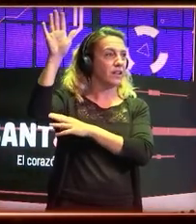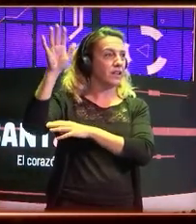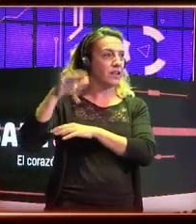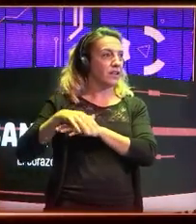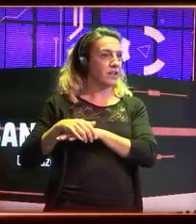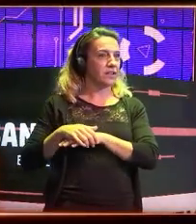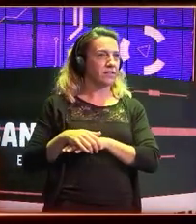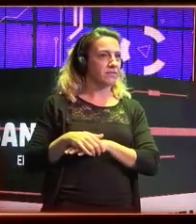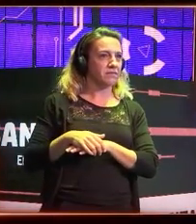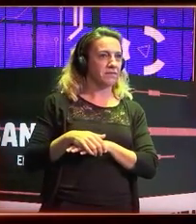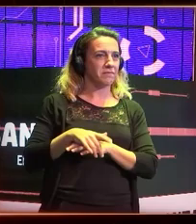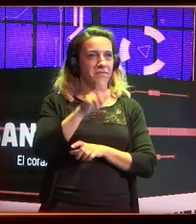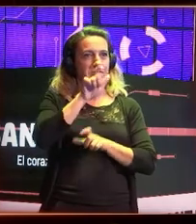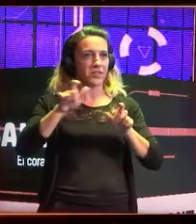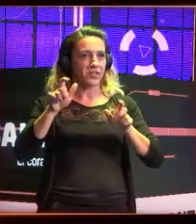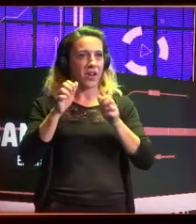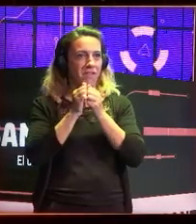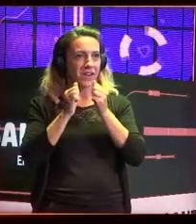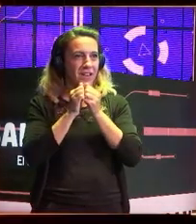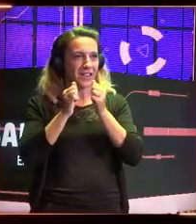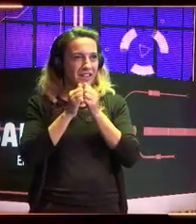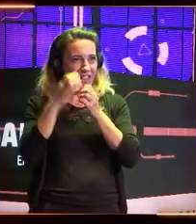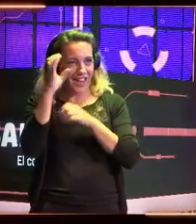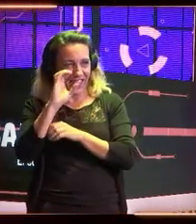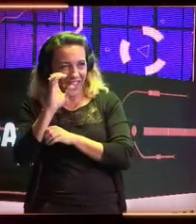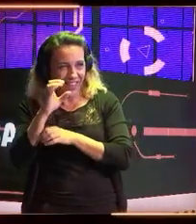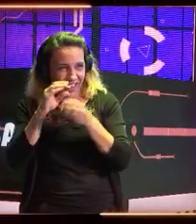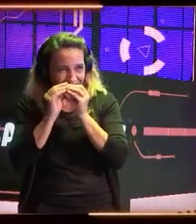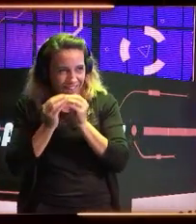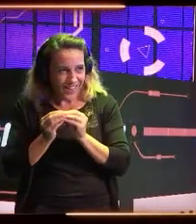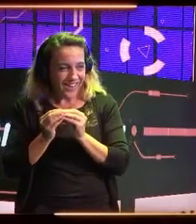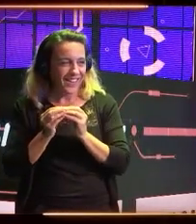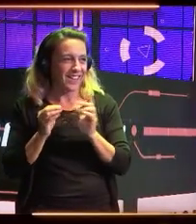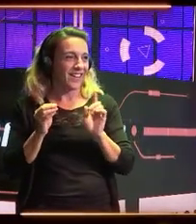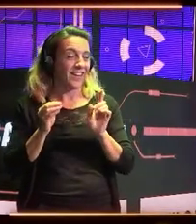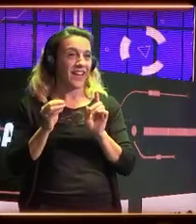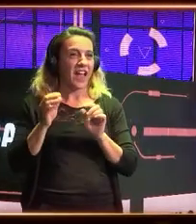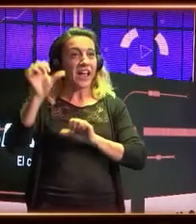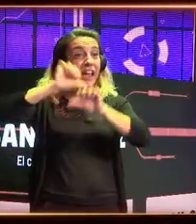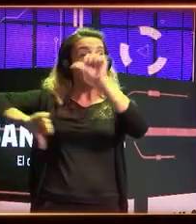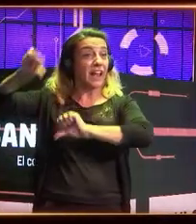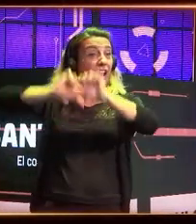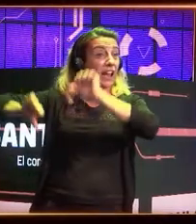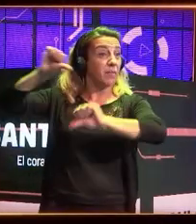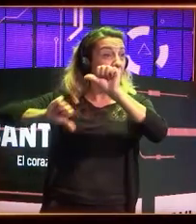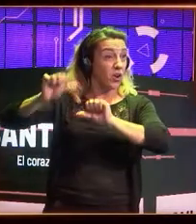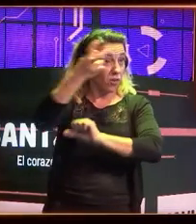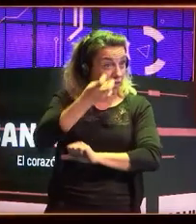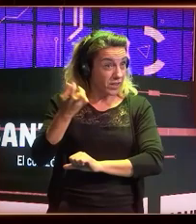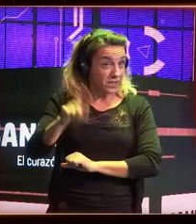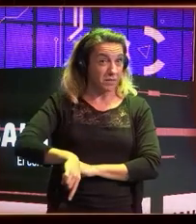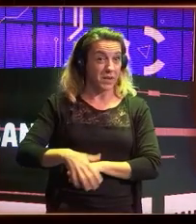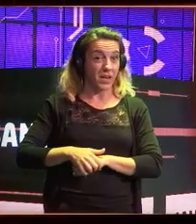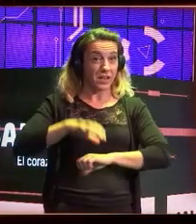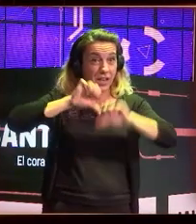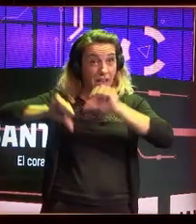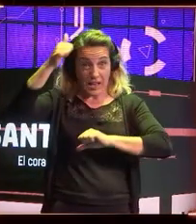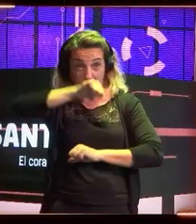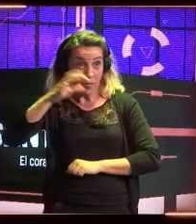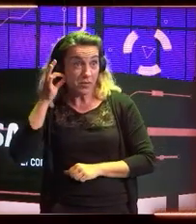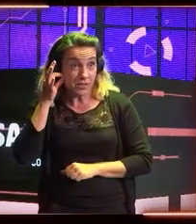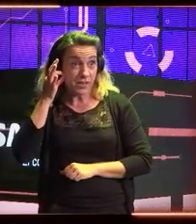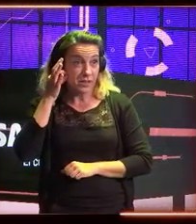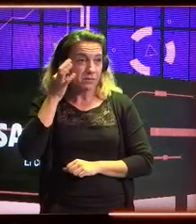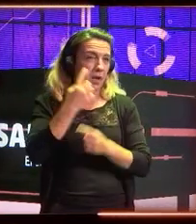es los ferreteros de la ciencia sí han venido bien me gusta me G químicos mis amigos los químicos han venido también sí químicos químicas